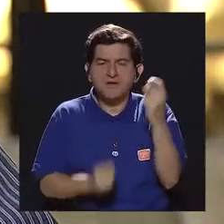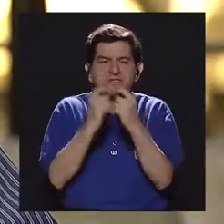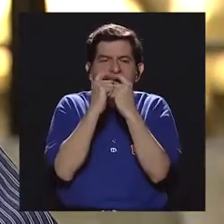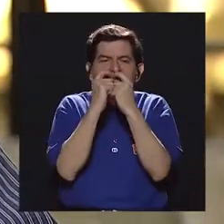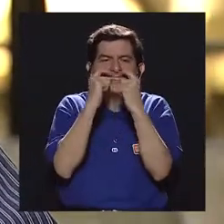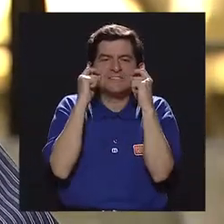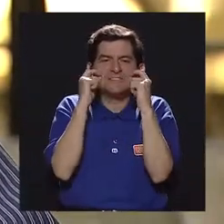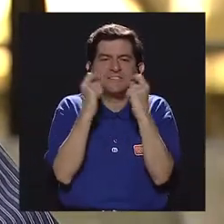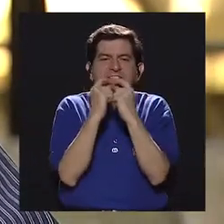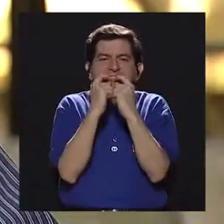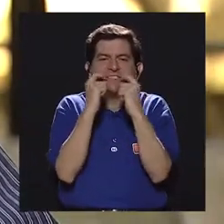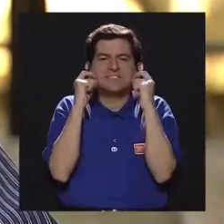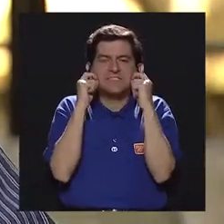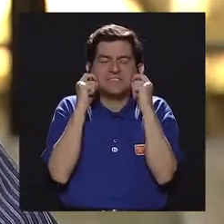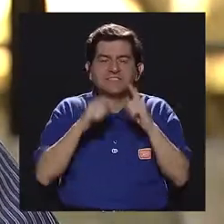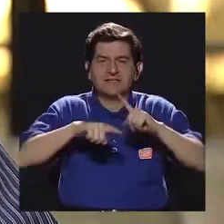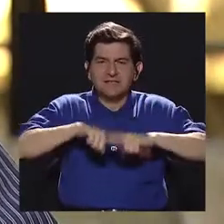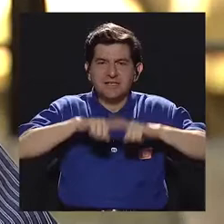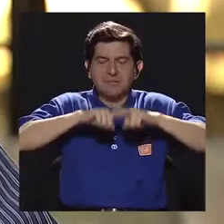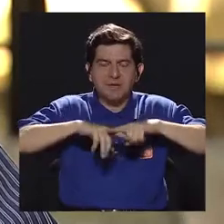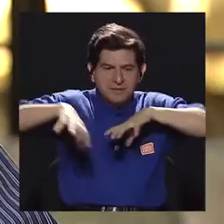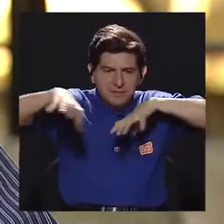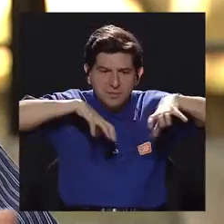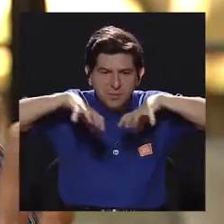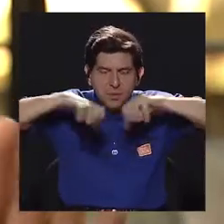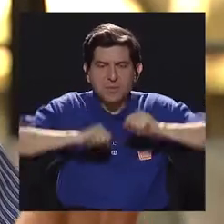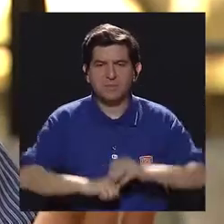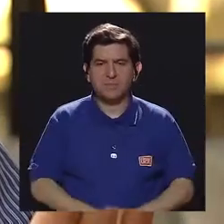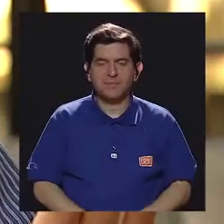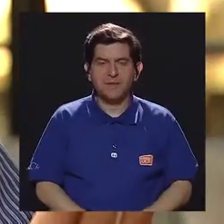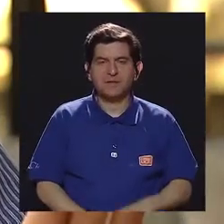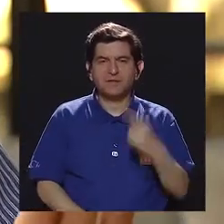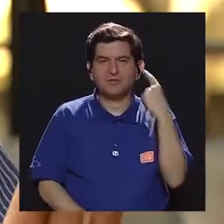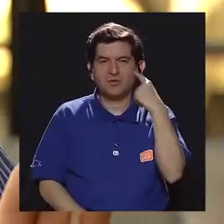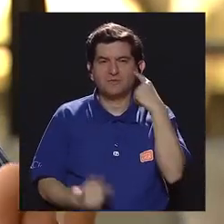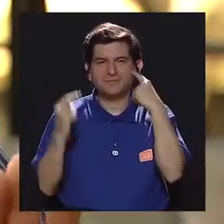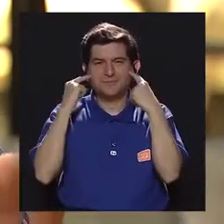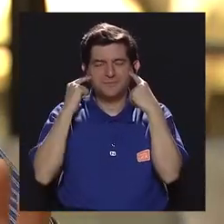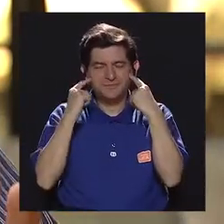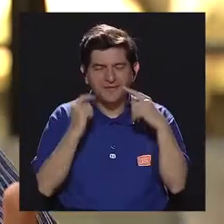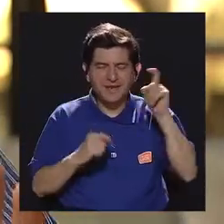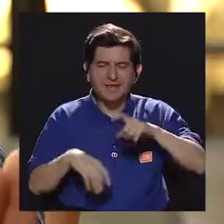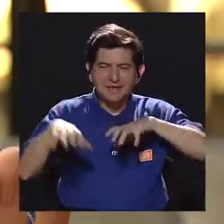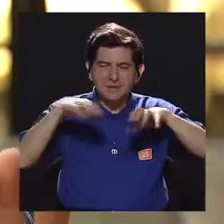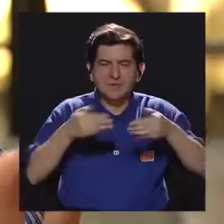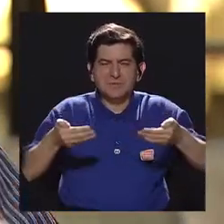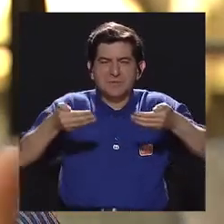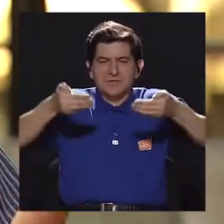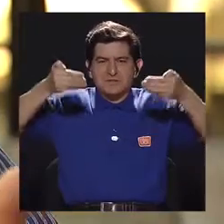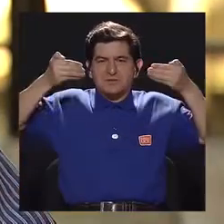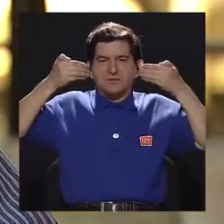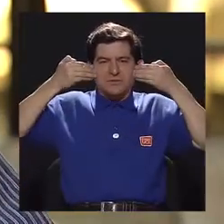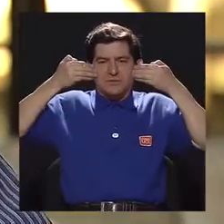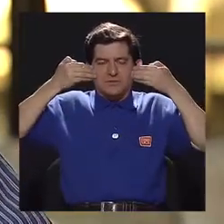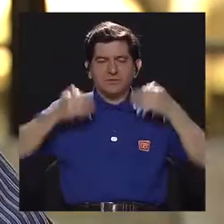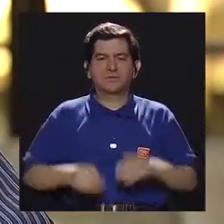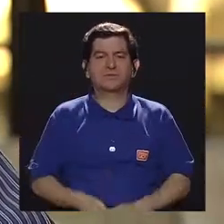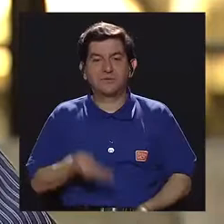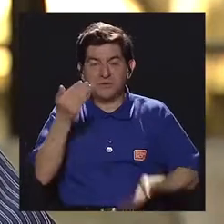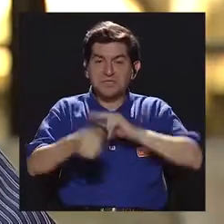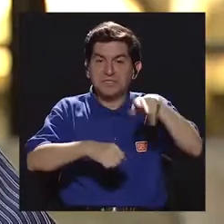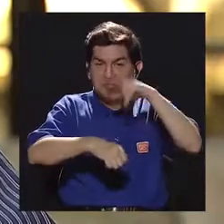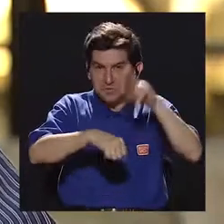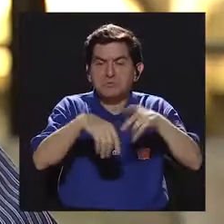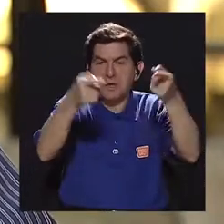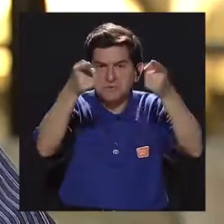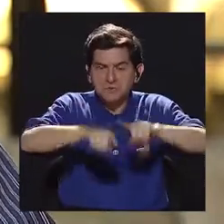poner frenillos, ¿okay? Dependiendo de los movimientos, tal vez los molares necesitan moverse un poquito hacia atrás, que eso es un movimiento un